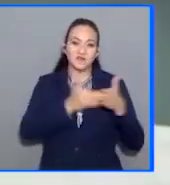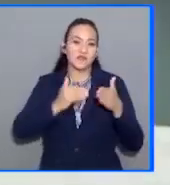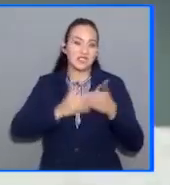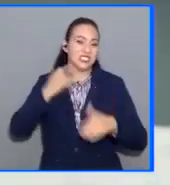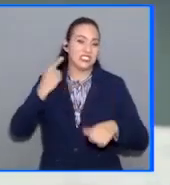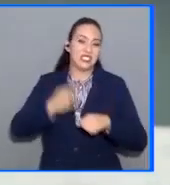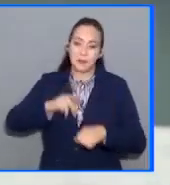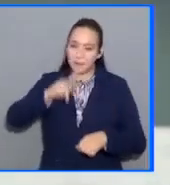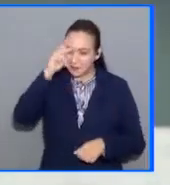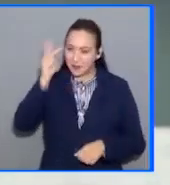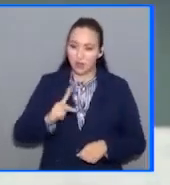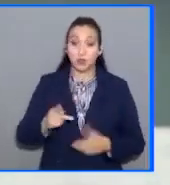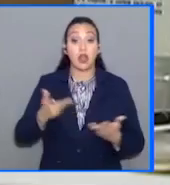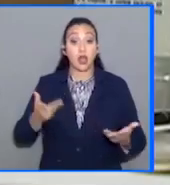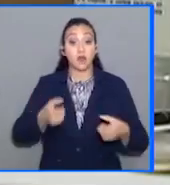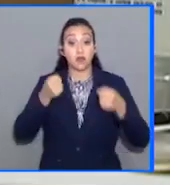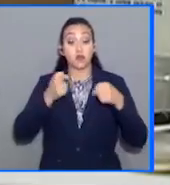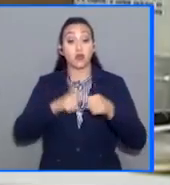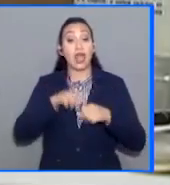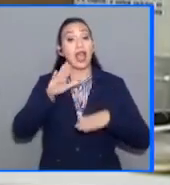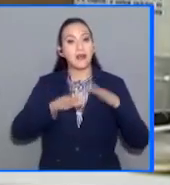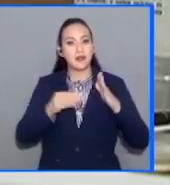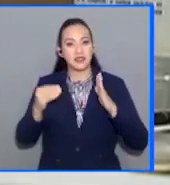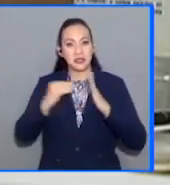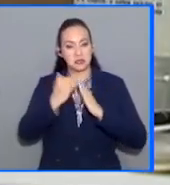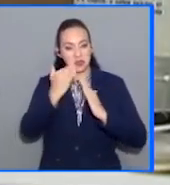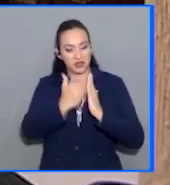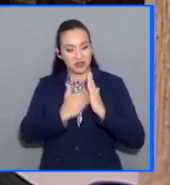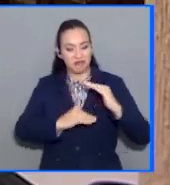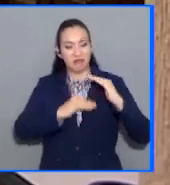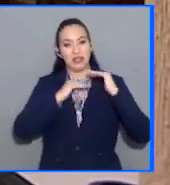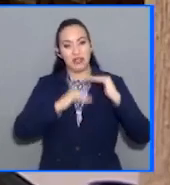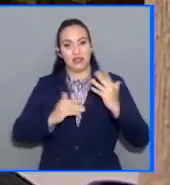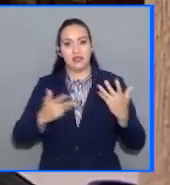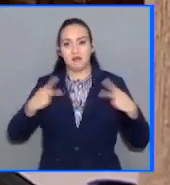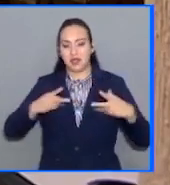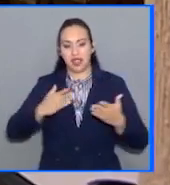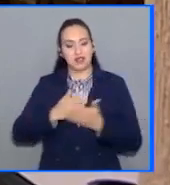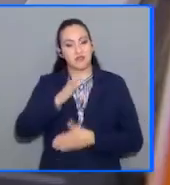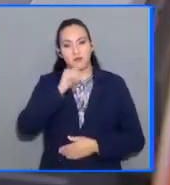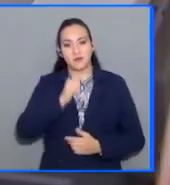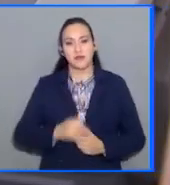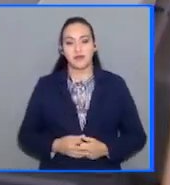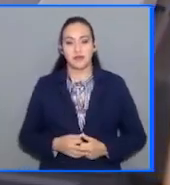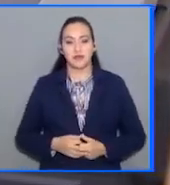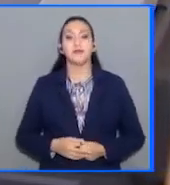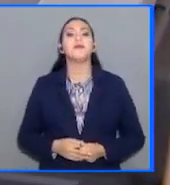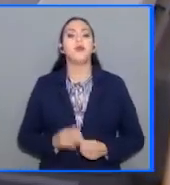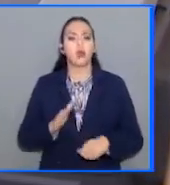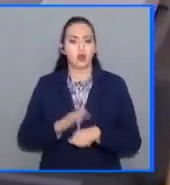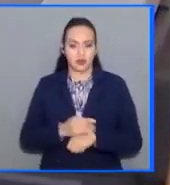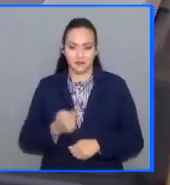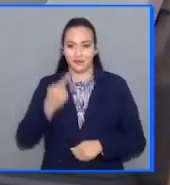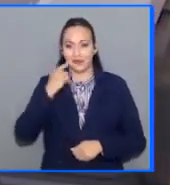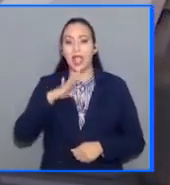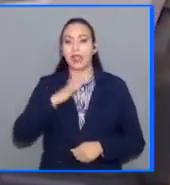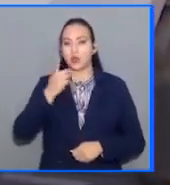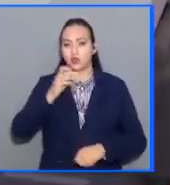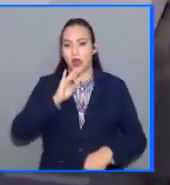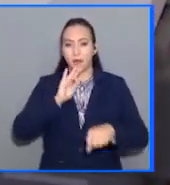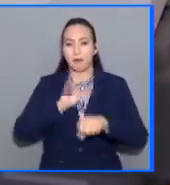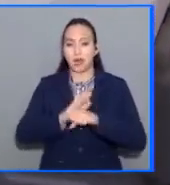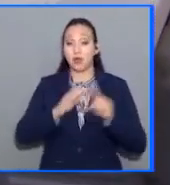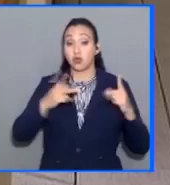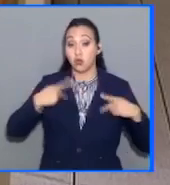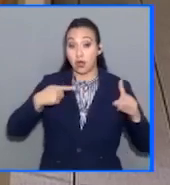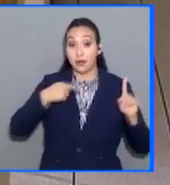social limita significativamente el ejercicio de este derecho. Lo anterior al resolver un amparo indirecto promovido por una persona